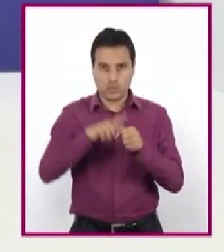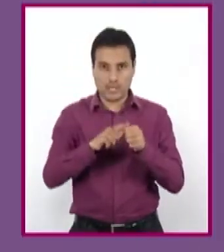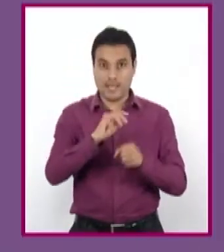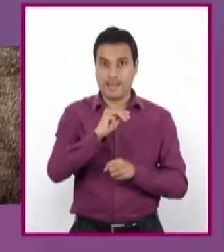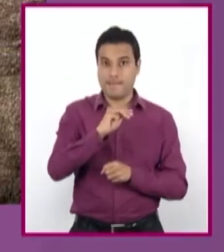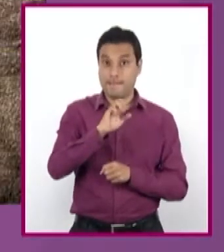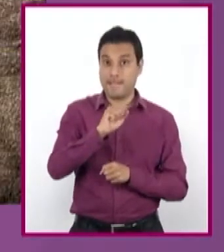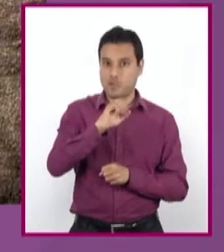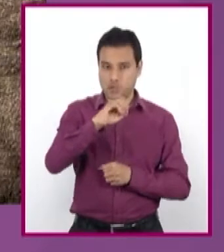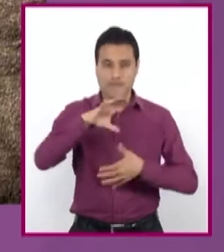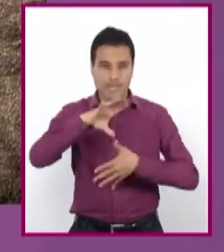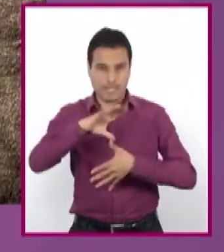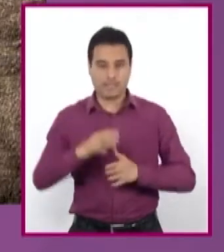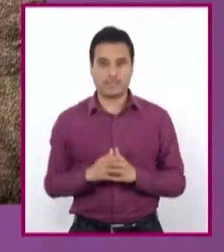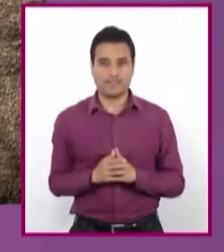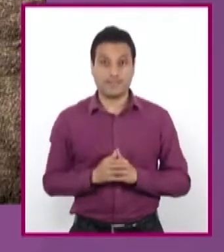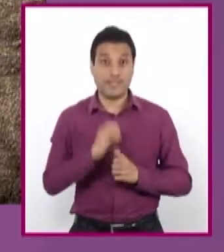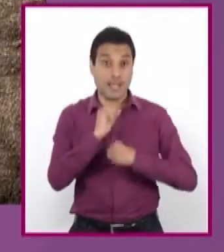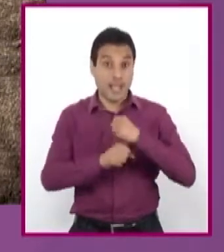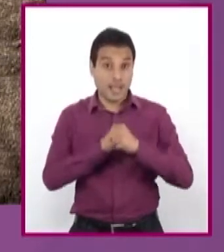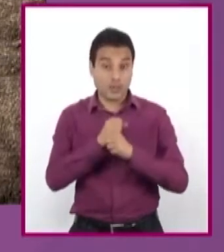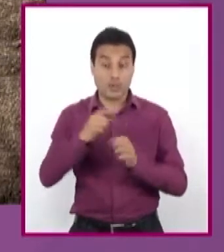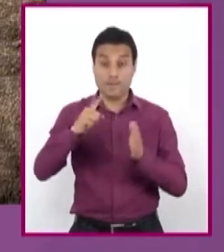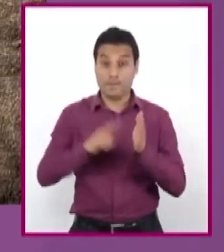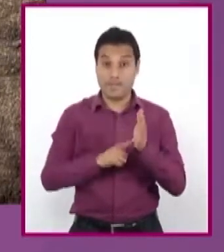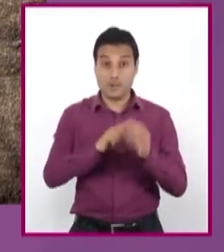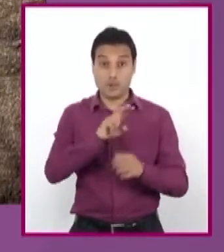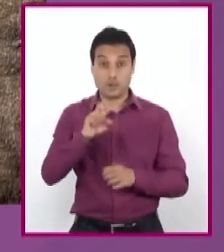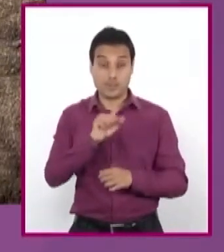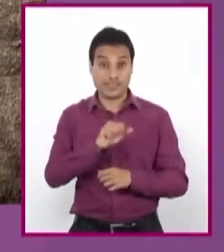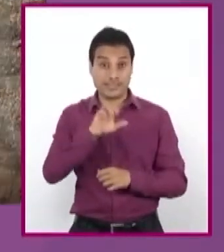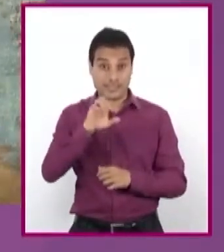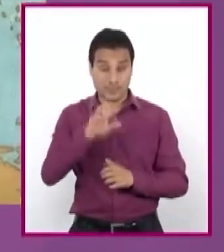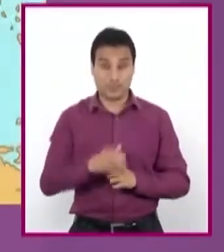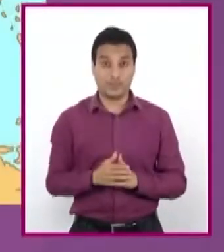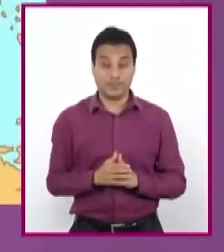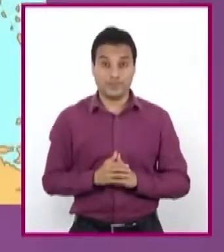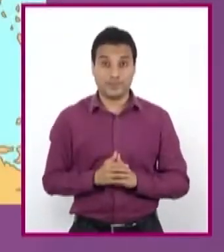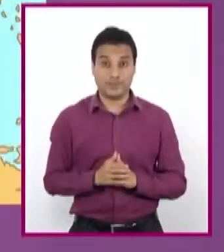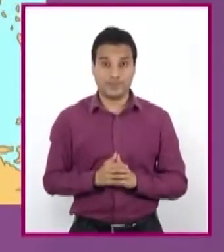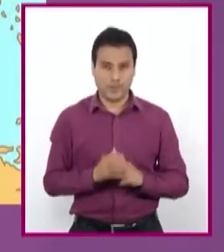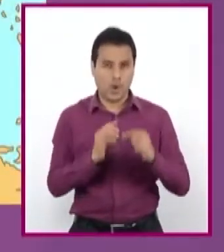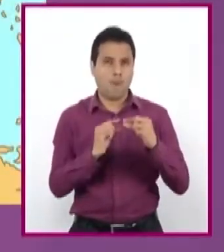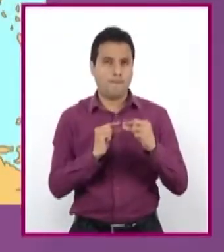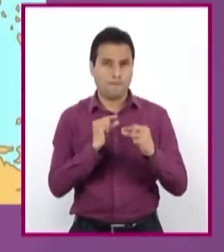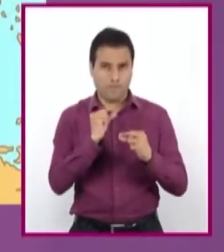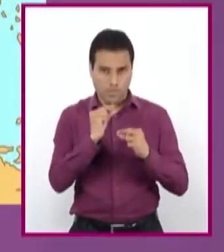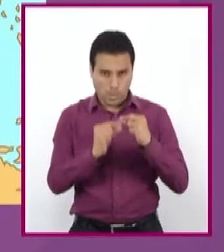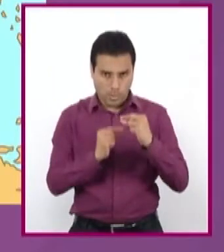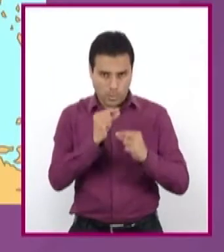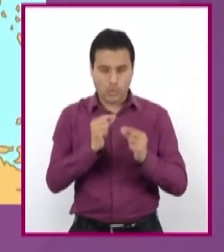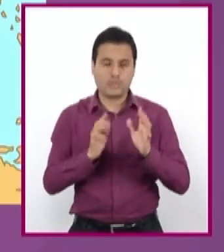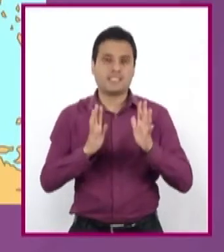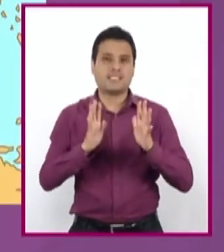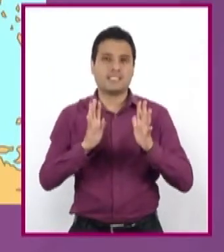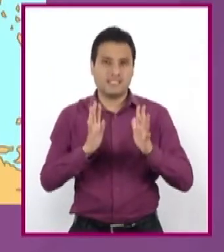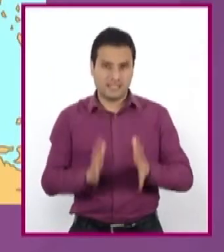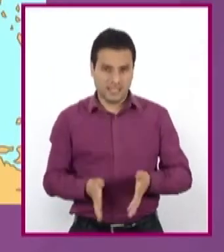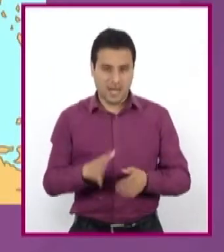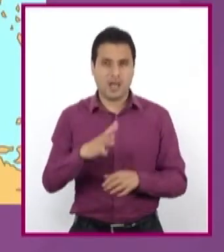mesoamericanas. A partir del año 1200 antes de nuestra era, gradualmente se consolidaron en